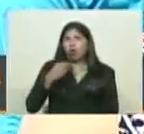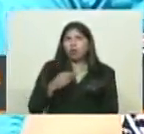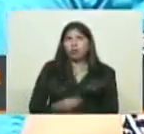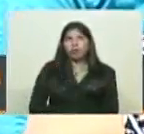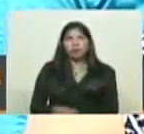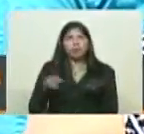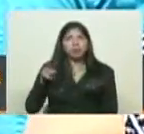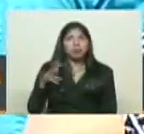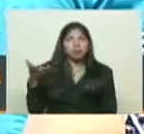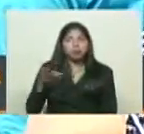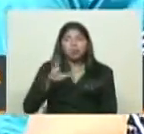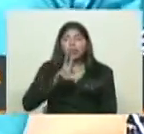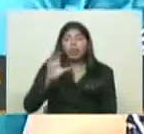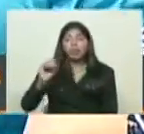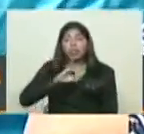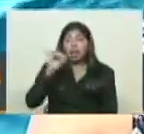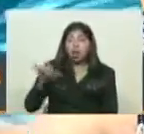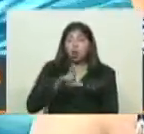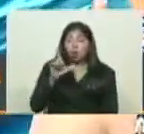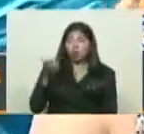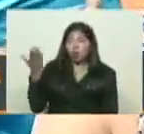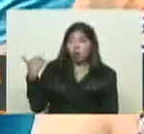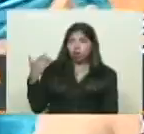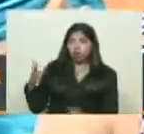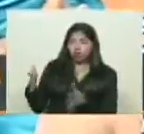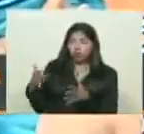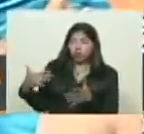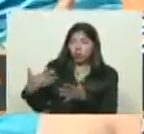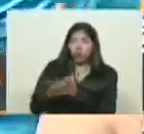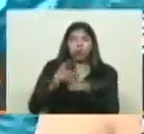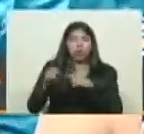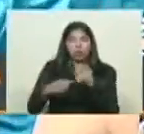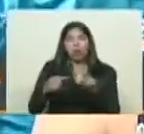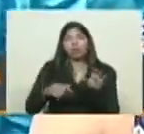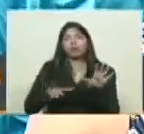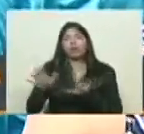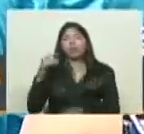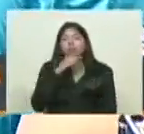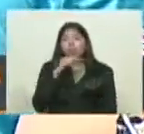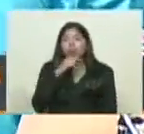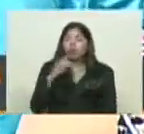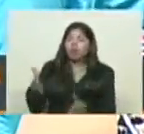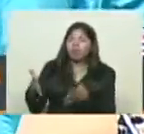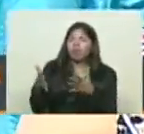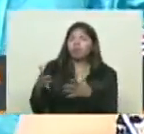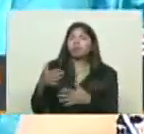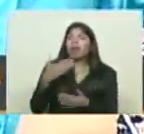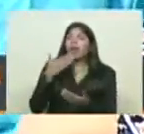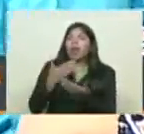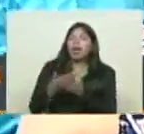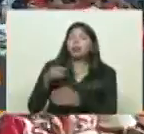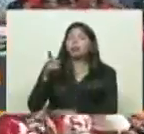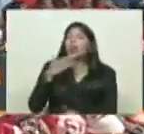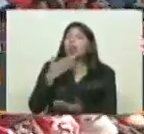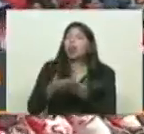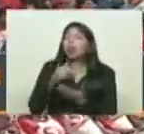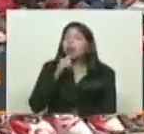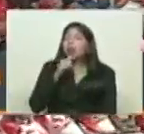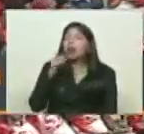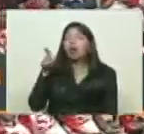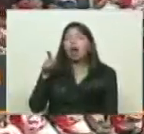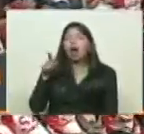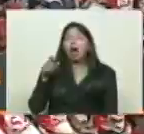la victoria del 30 de julio y la victoria del 15 de octubre fue gracias al pueblo